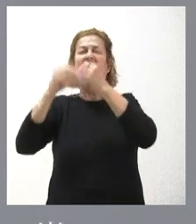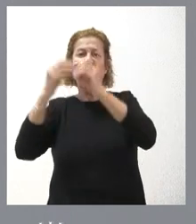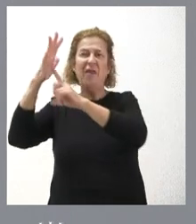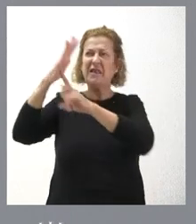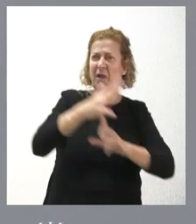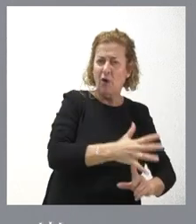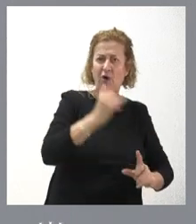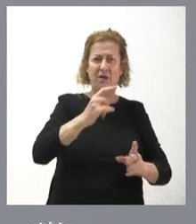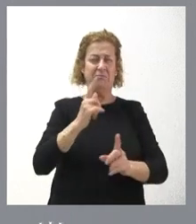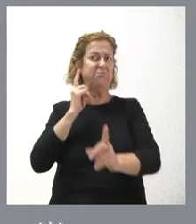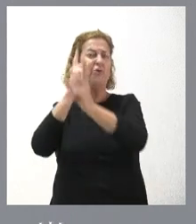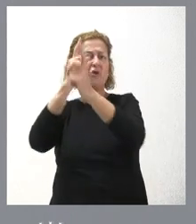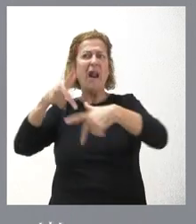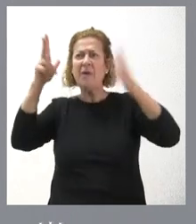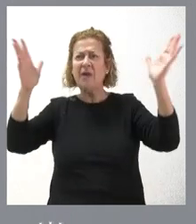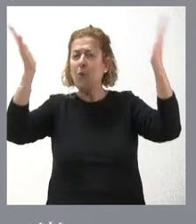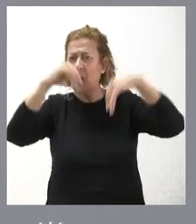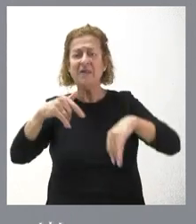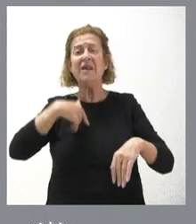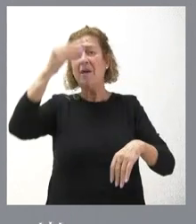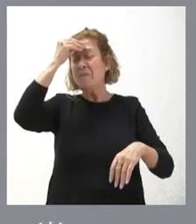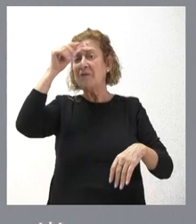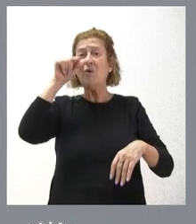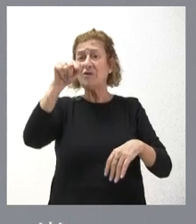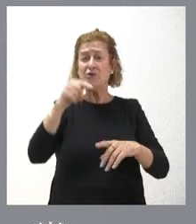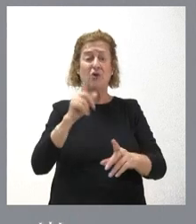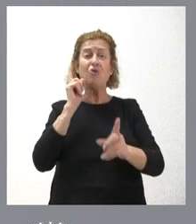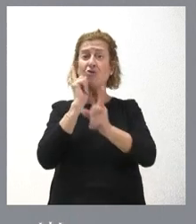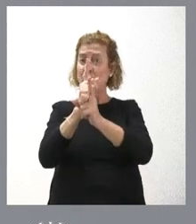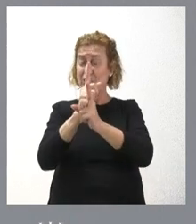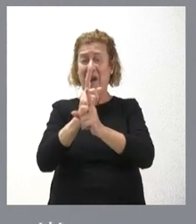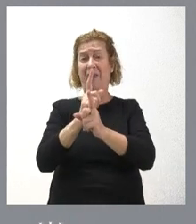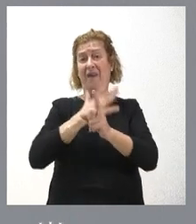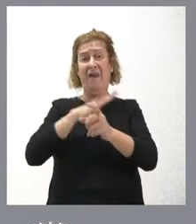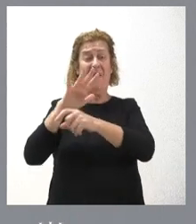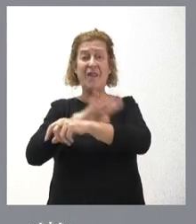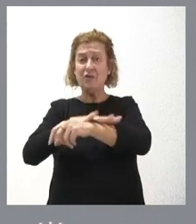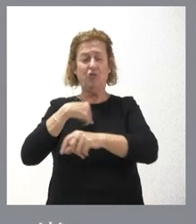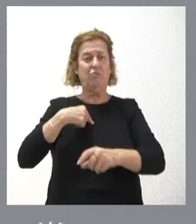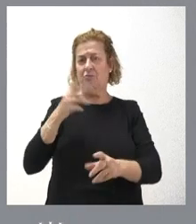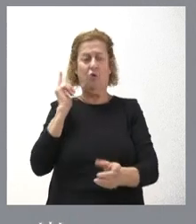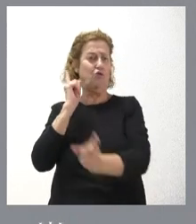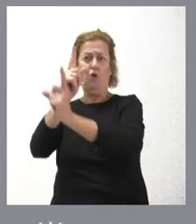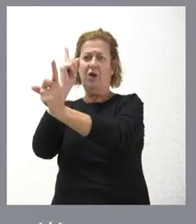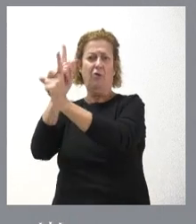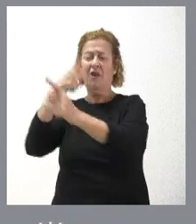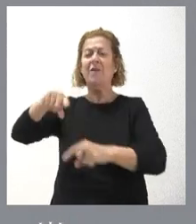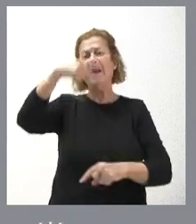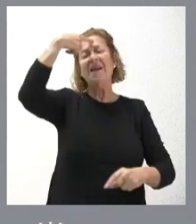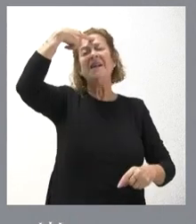libertad si esto creemos que es contrario al Estado de derecho lo vamos a recurrir esto lo tienen que saber tanto